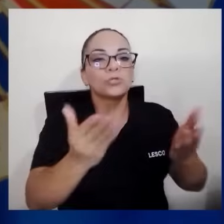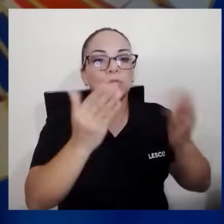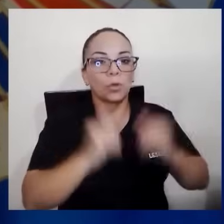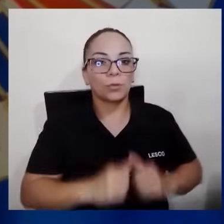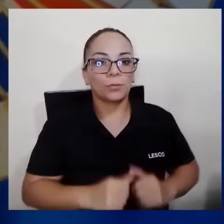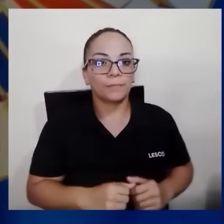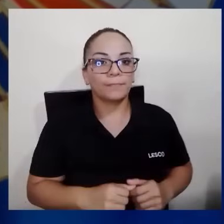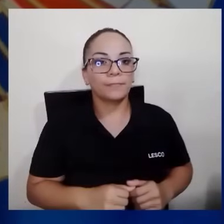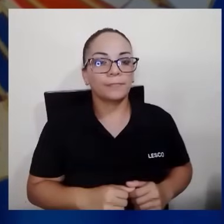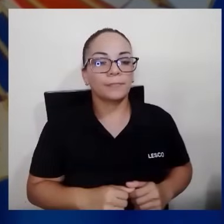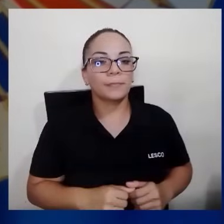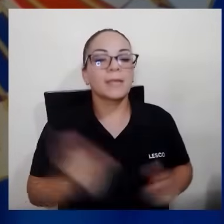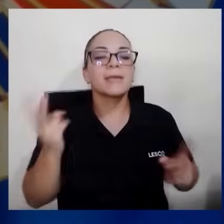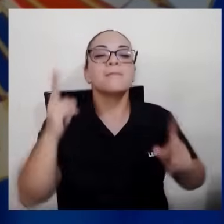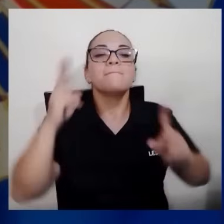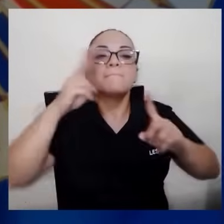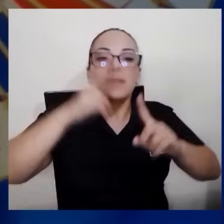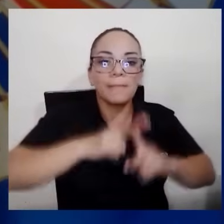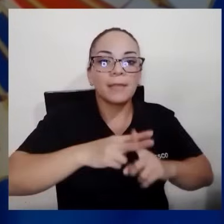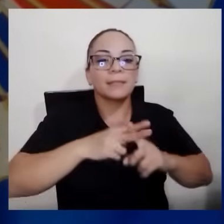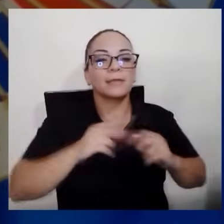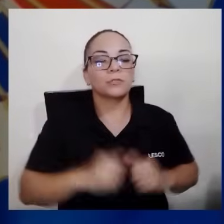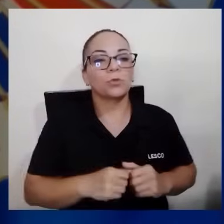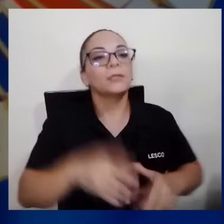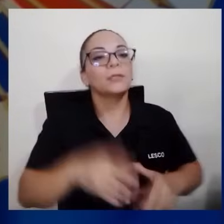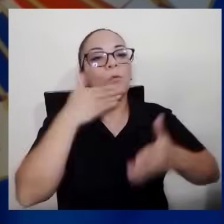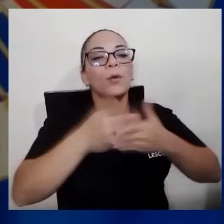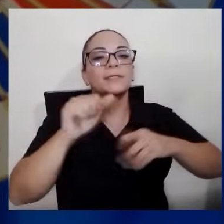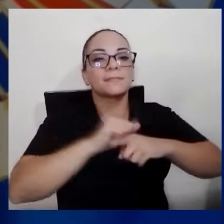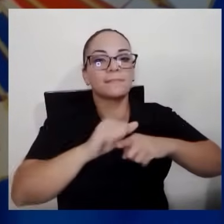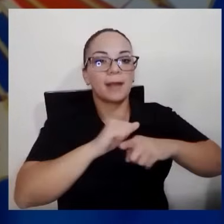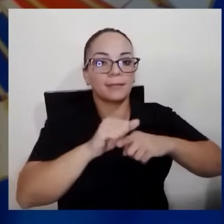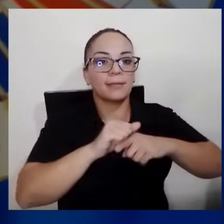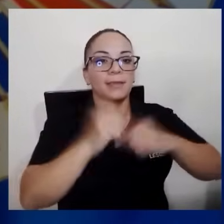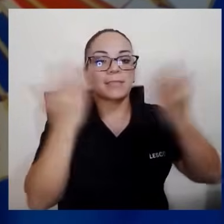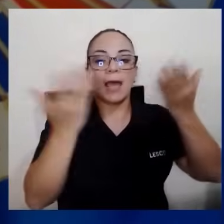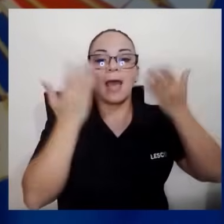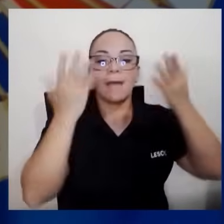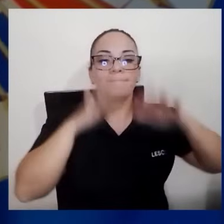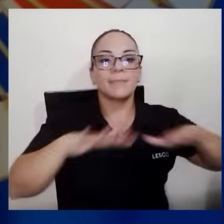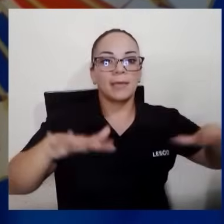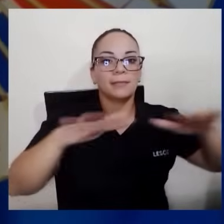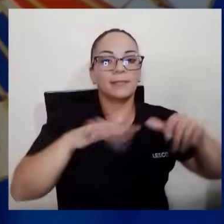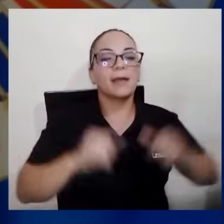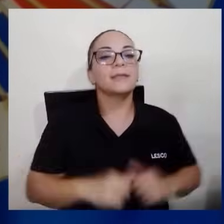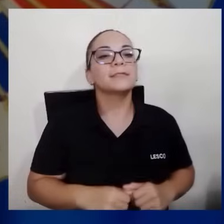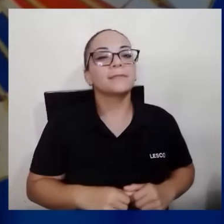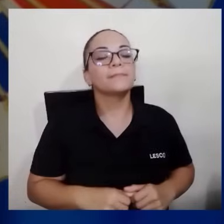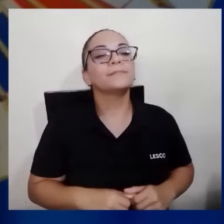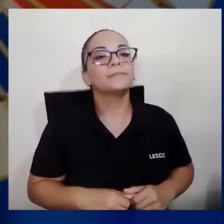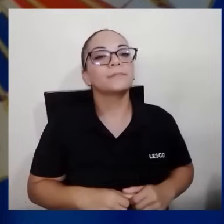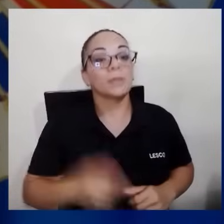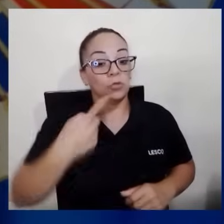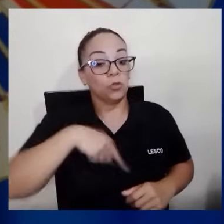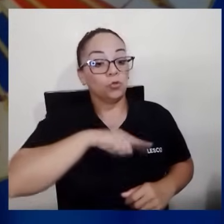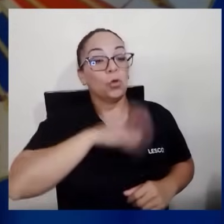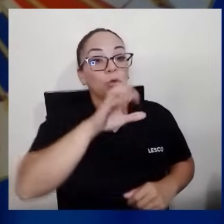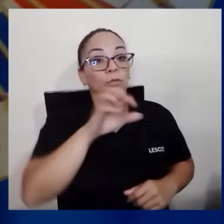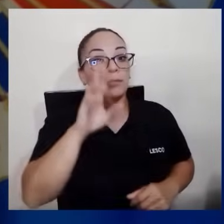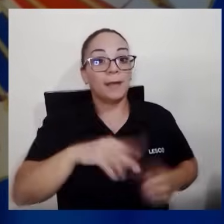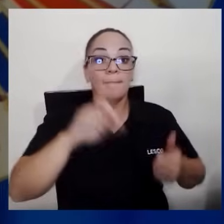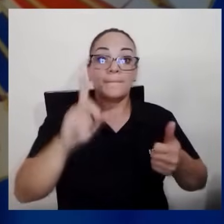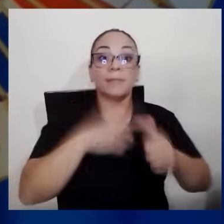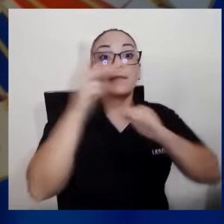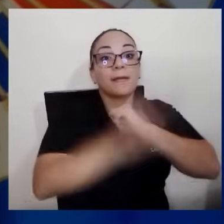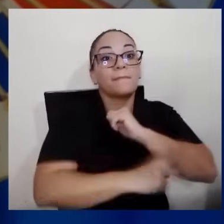la implementación de buenas prácticas ambientales fuimos el primer país hasta donde yo